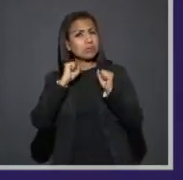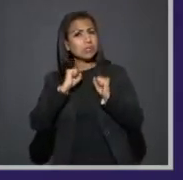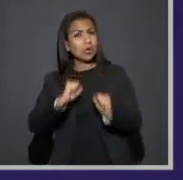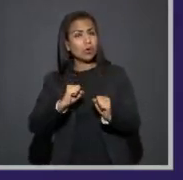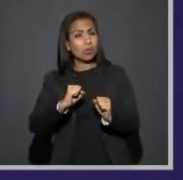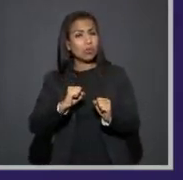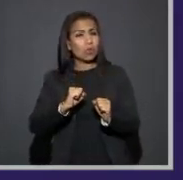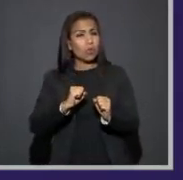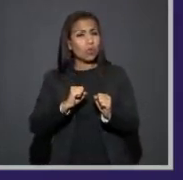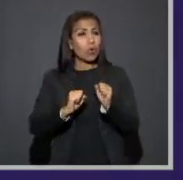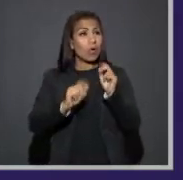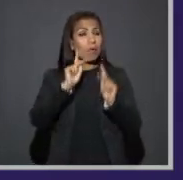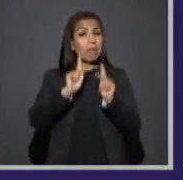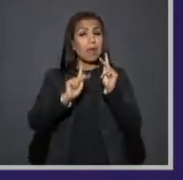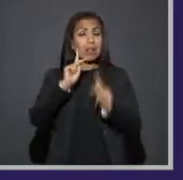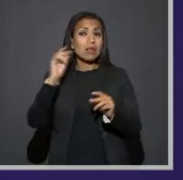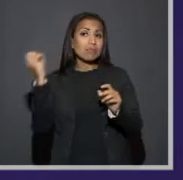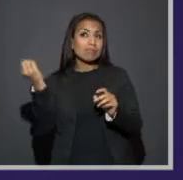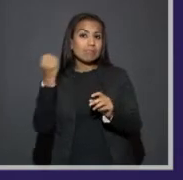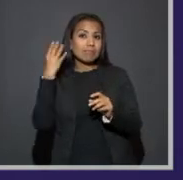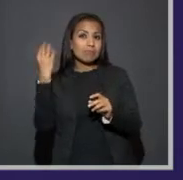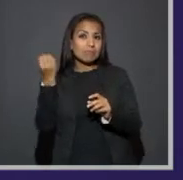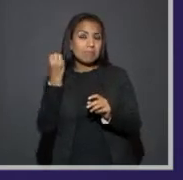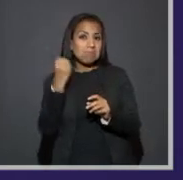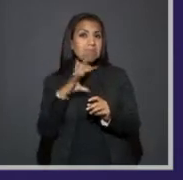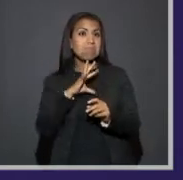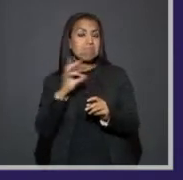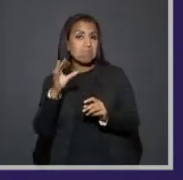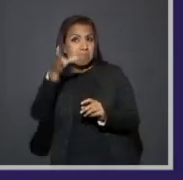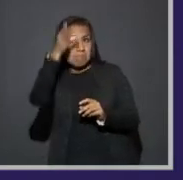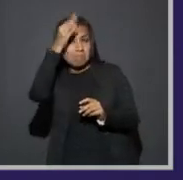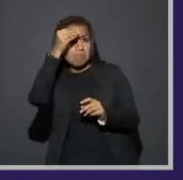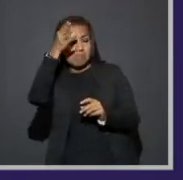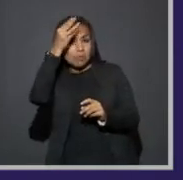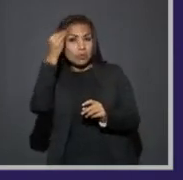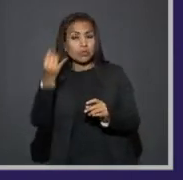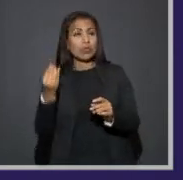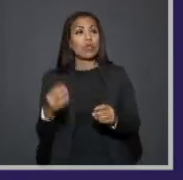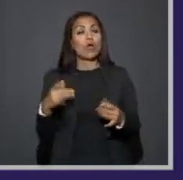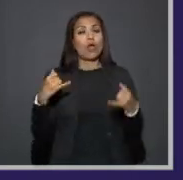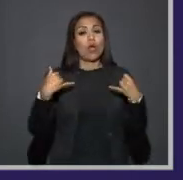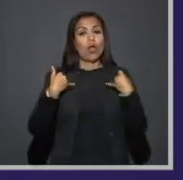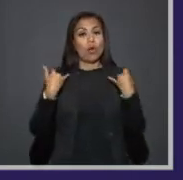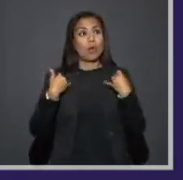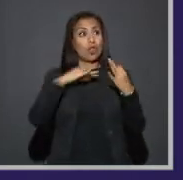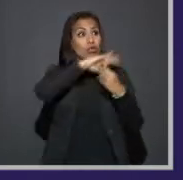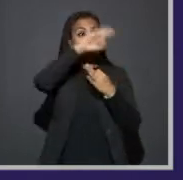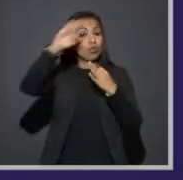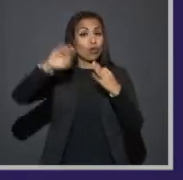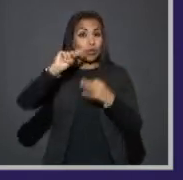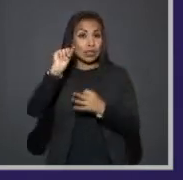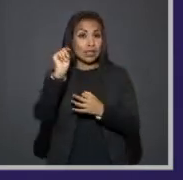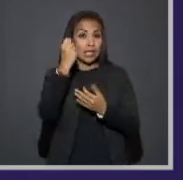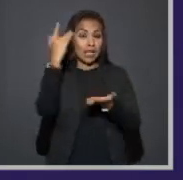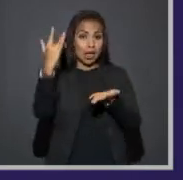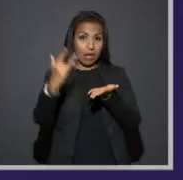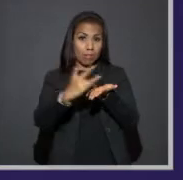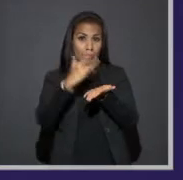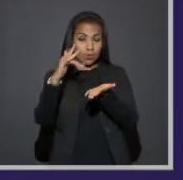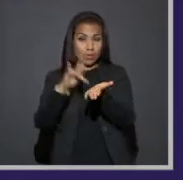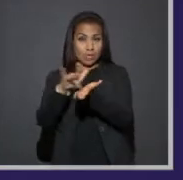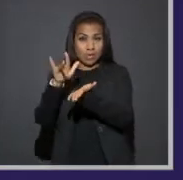que la conversación será muy enriquecedora. Jóvenes, todos en el TEC los apoyamos y estamos orgullosos de